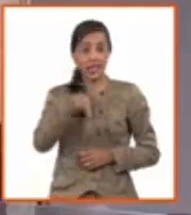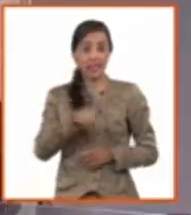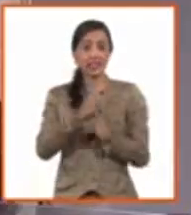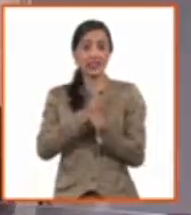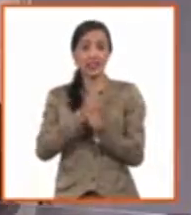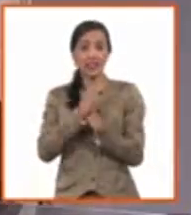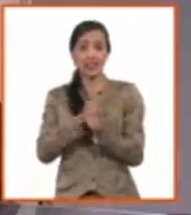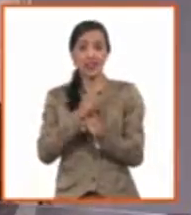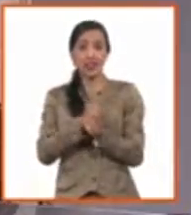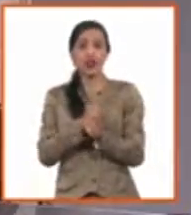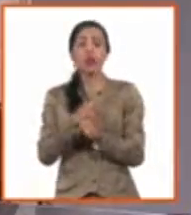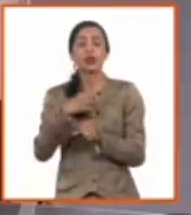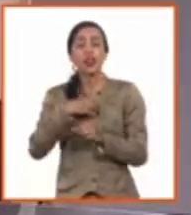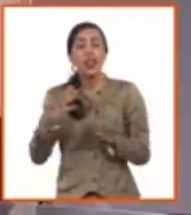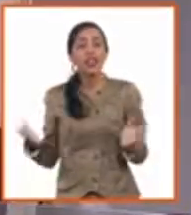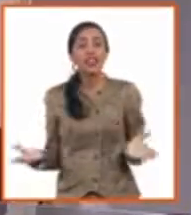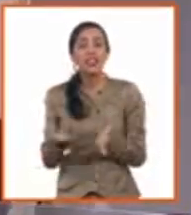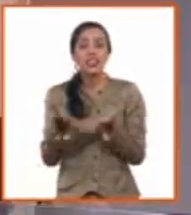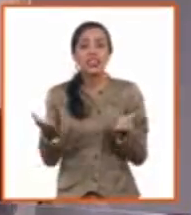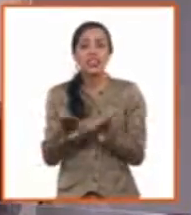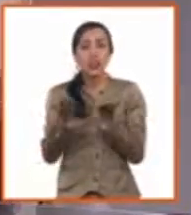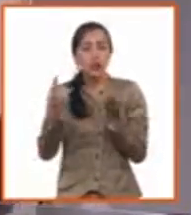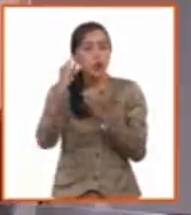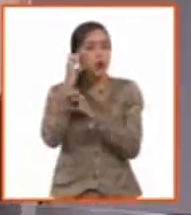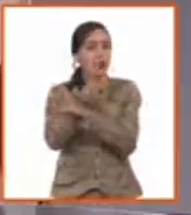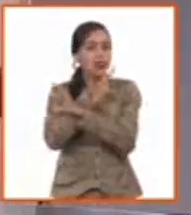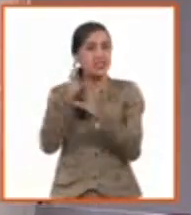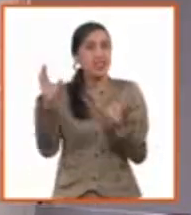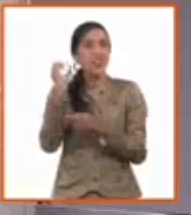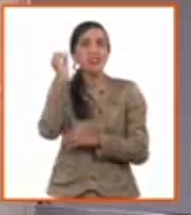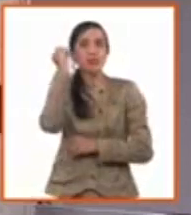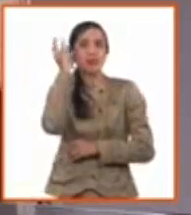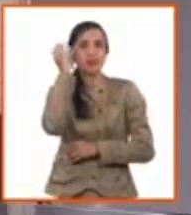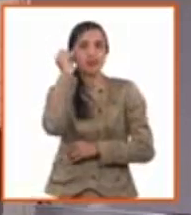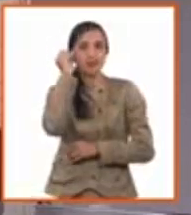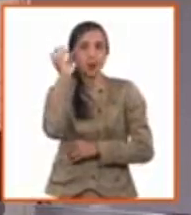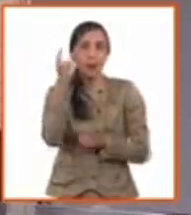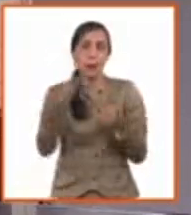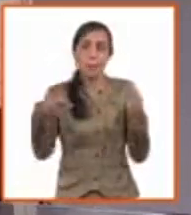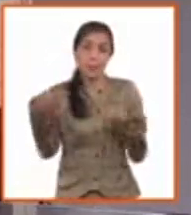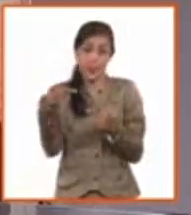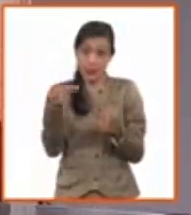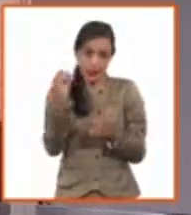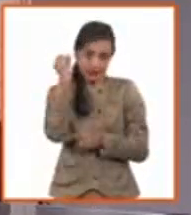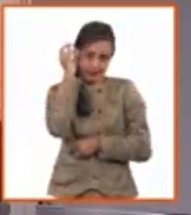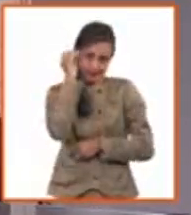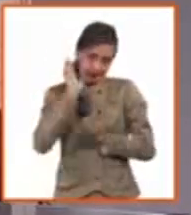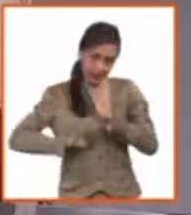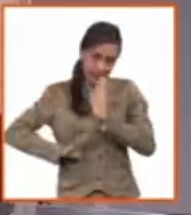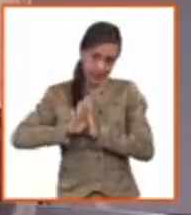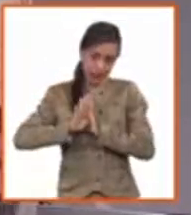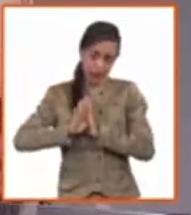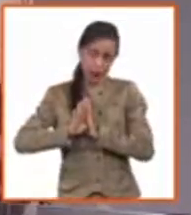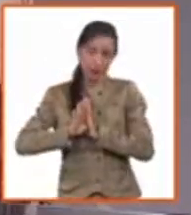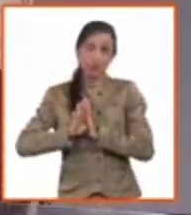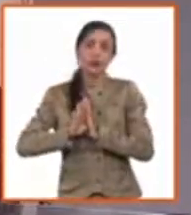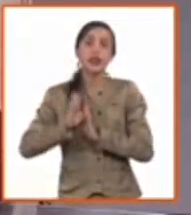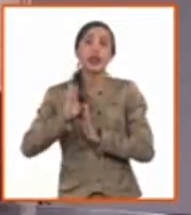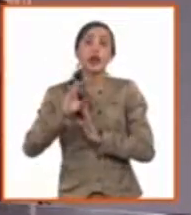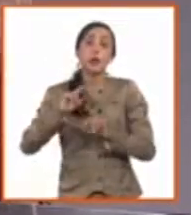industria que tiene un desarrollo de la ciencia y de la innovación fundamentalmente de la innovación y